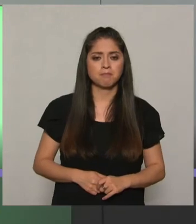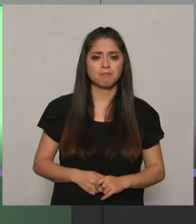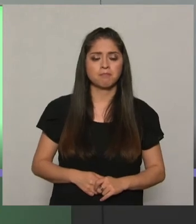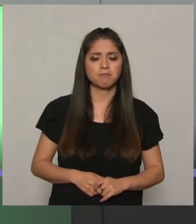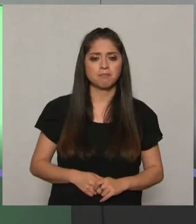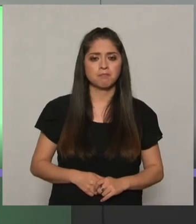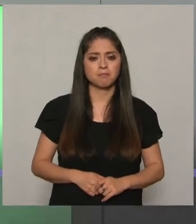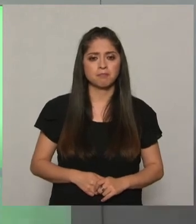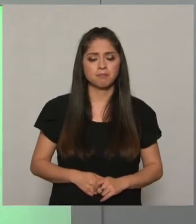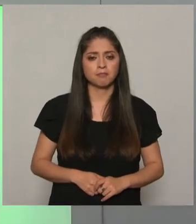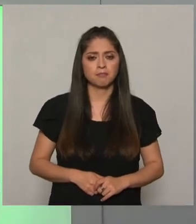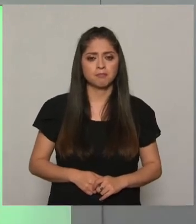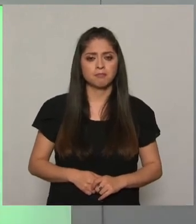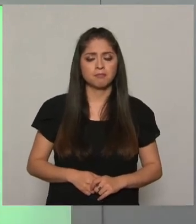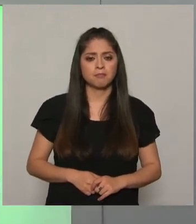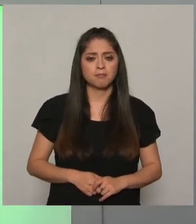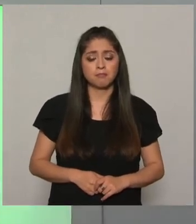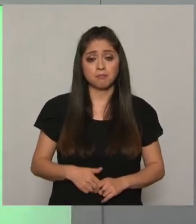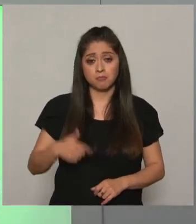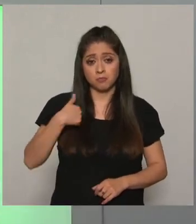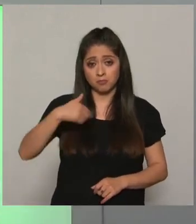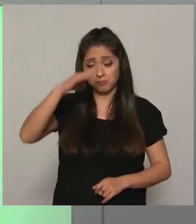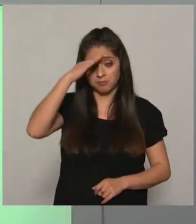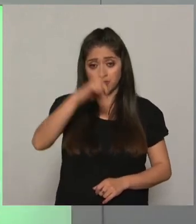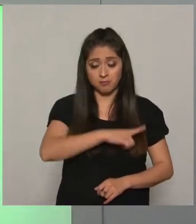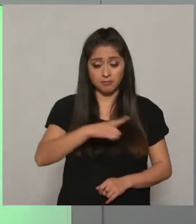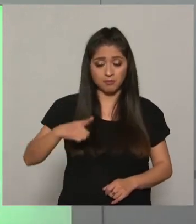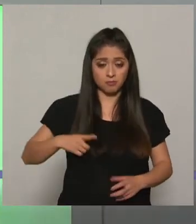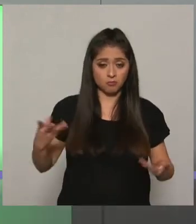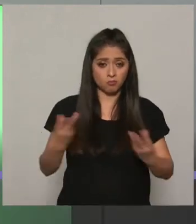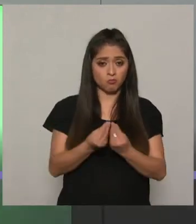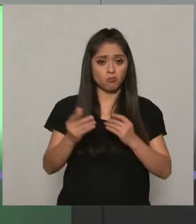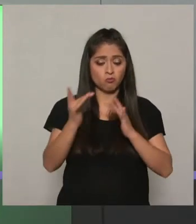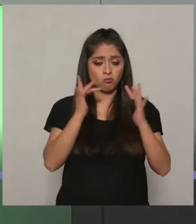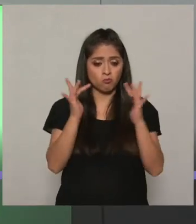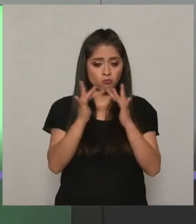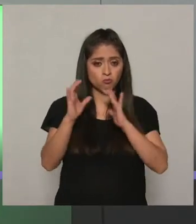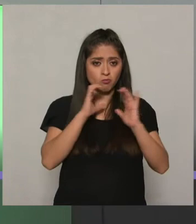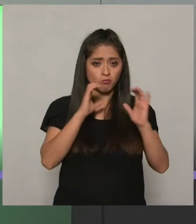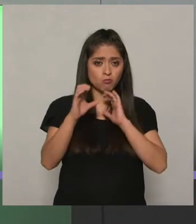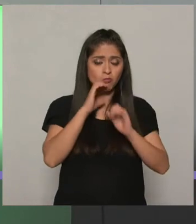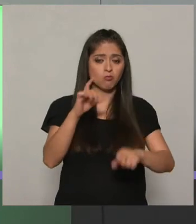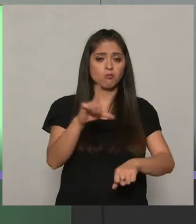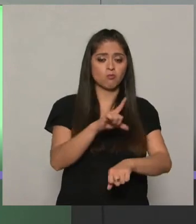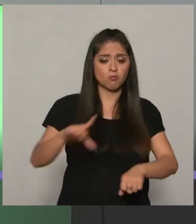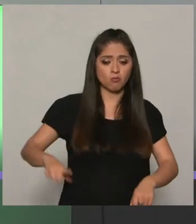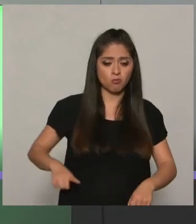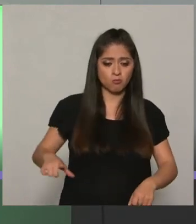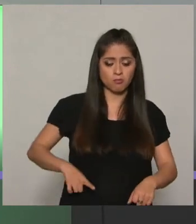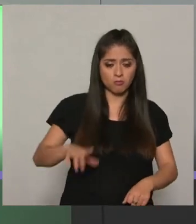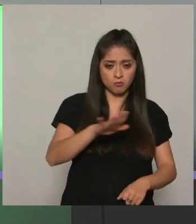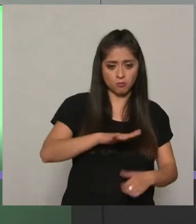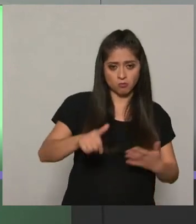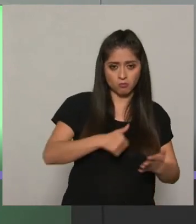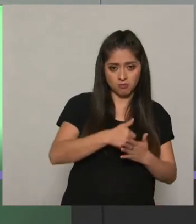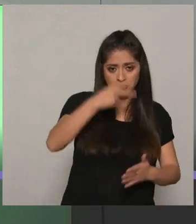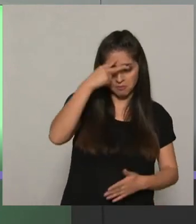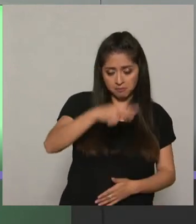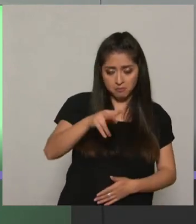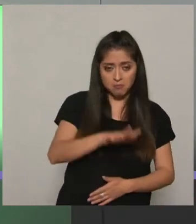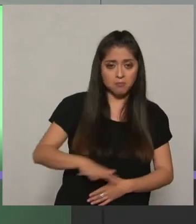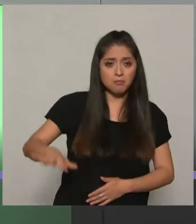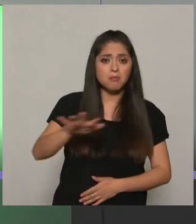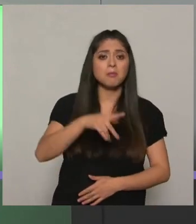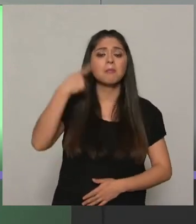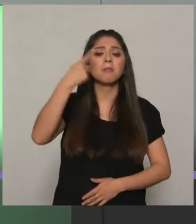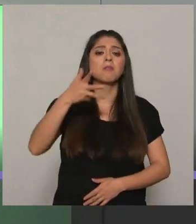que debe existir mucha coordinación entre el gobierno federal y local, que bueno que coincidan por primera vez en muchos años aquí en la Ciudad de México, para